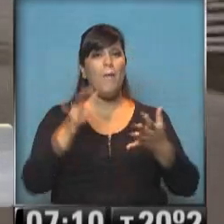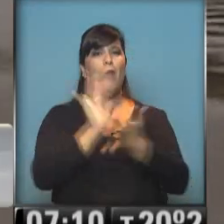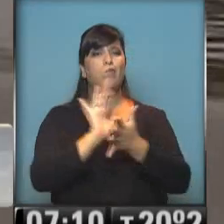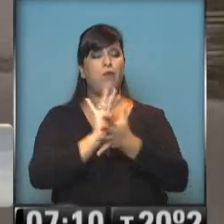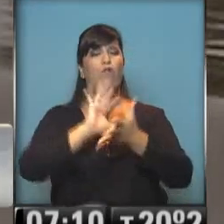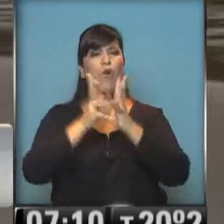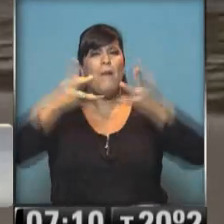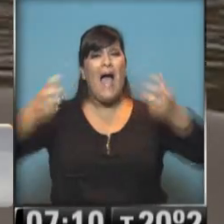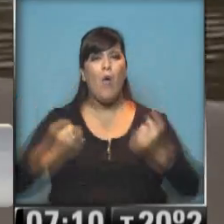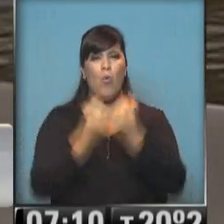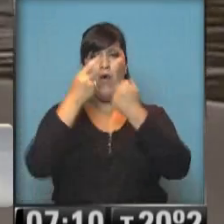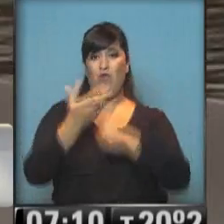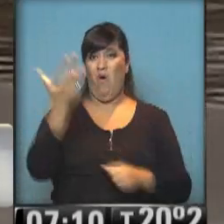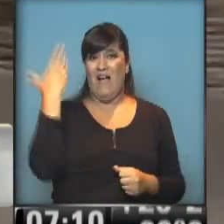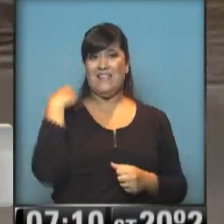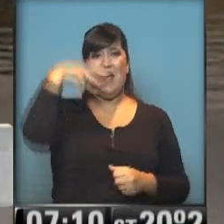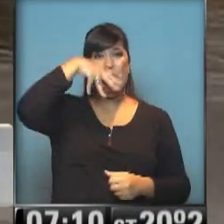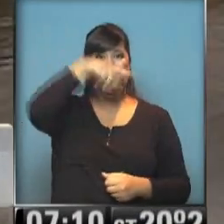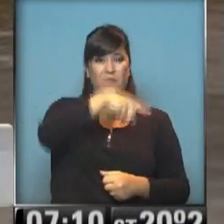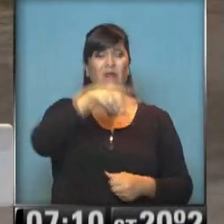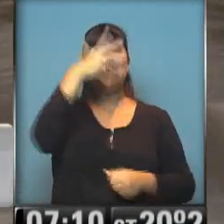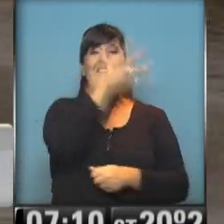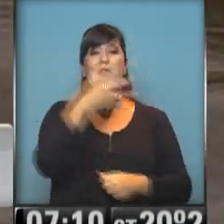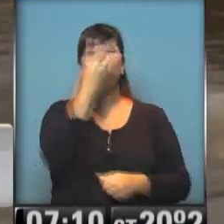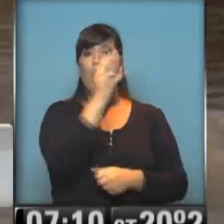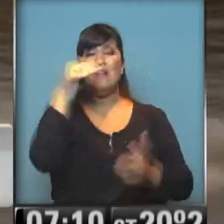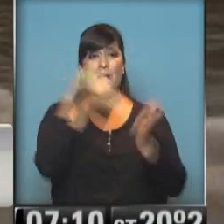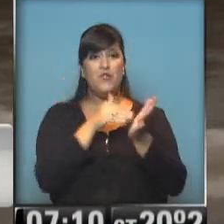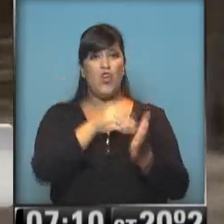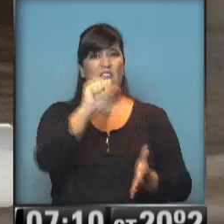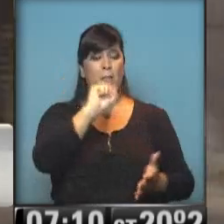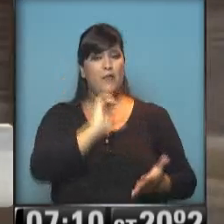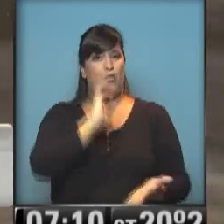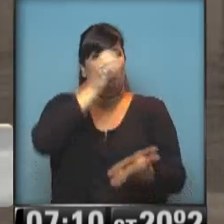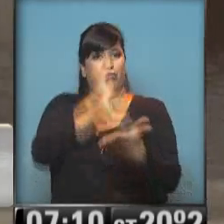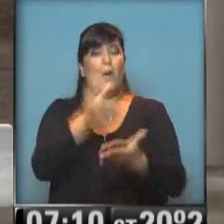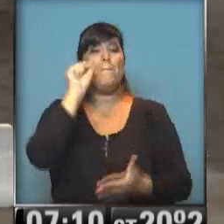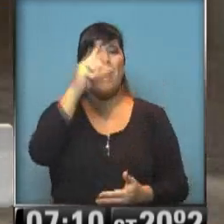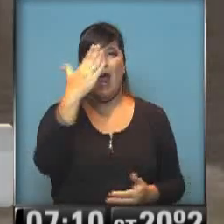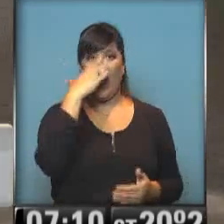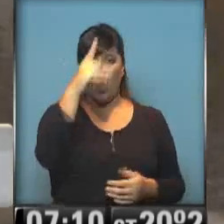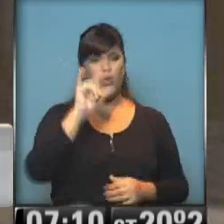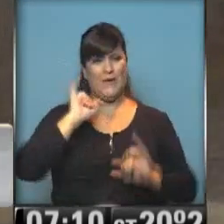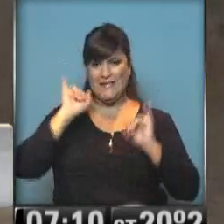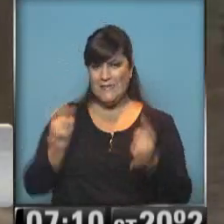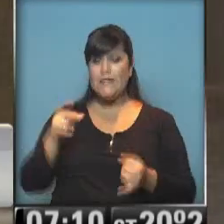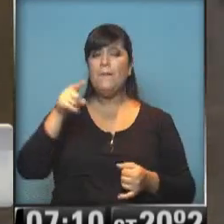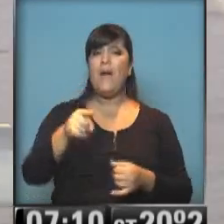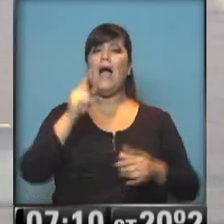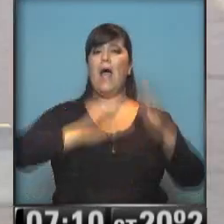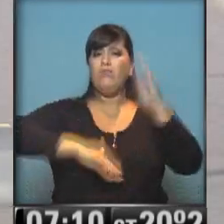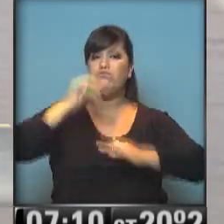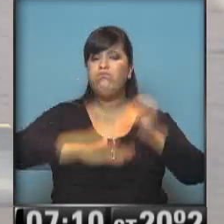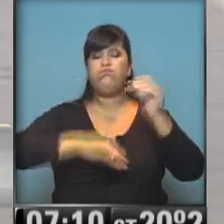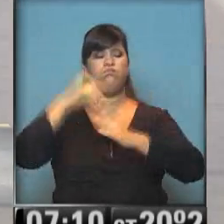asistencia que fue anunciada ayer por Aníbal Fernández de 540 millones de pesos, específicamente para Córdoba. Claro que sí. Será para obras de